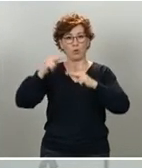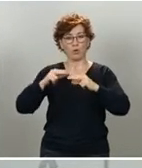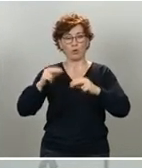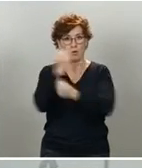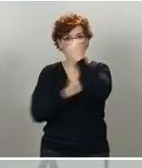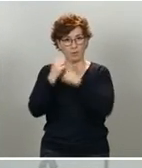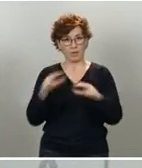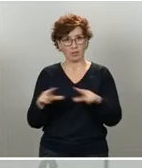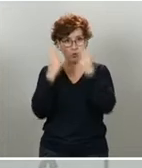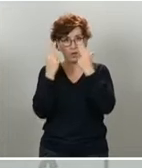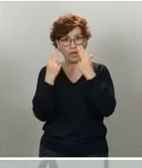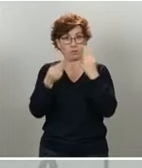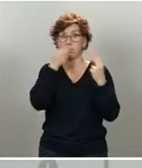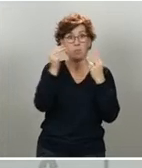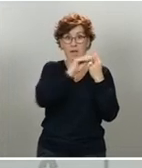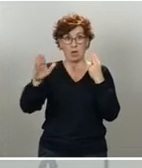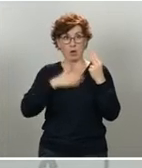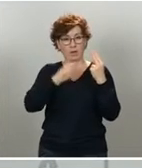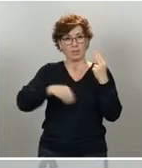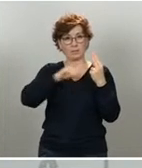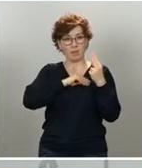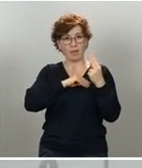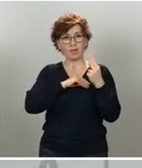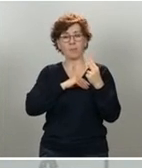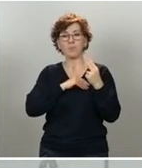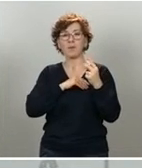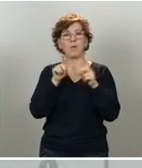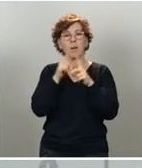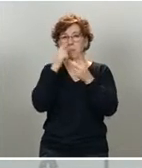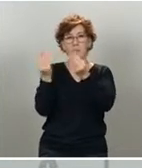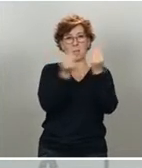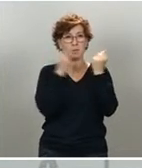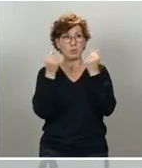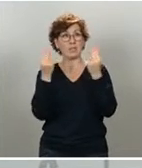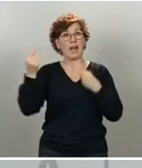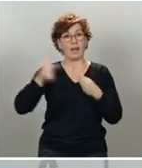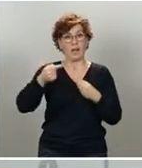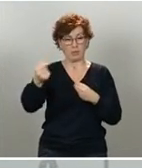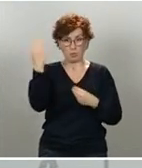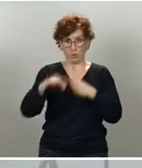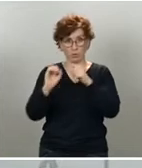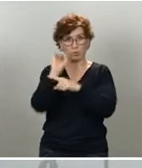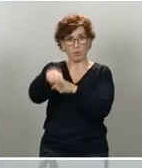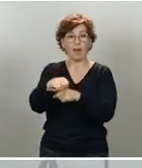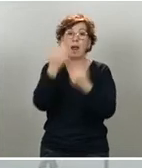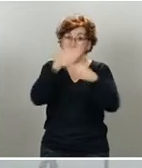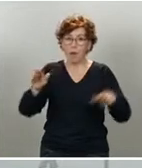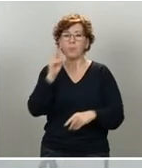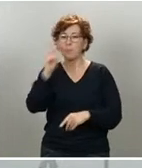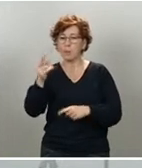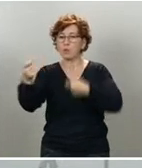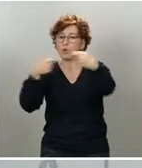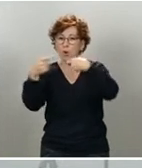pilares. Estamos para vencer esas negras previsiones. Ya lo estamos viendo en muchos pequeños comercios que están adaptándose a esta nueva realidad,